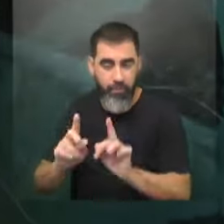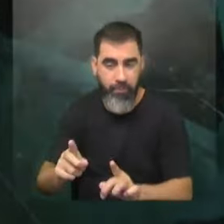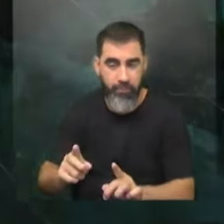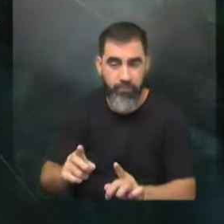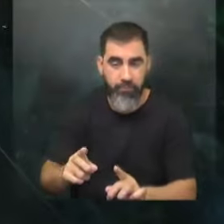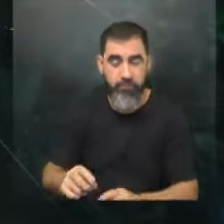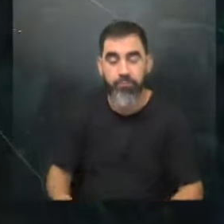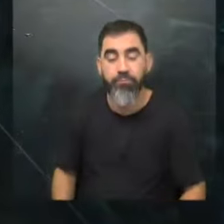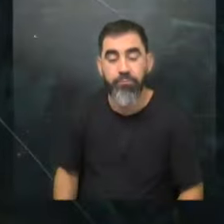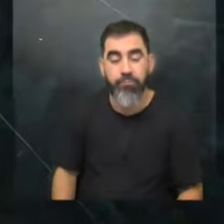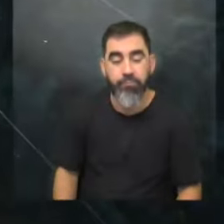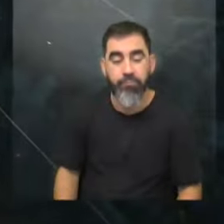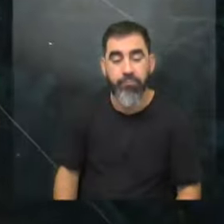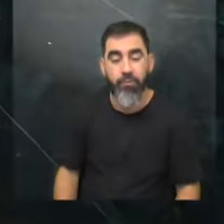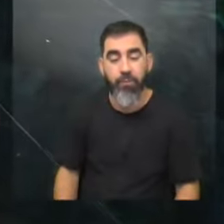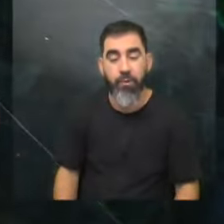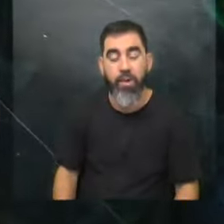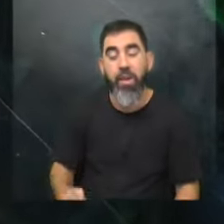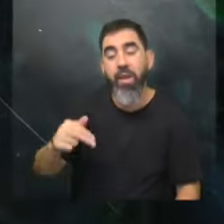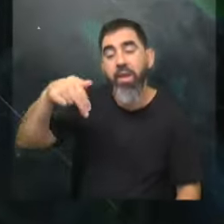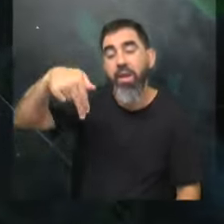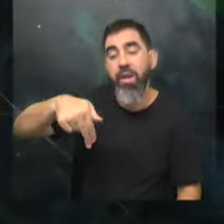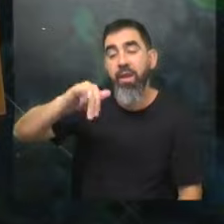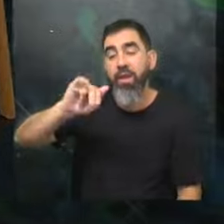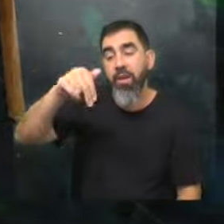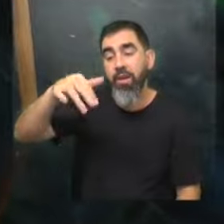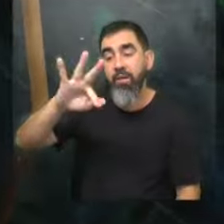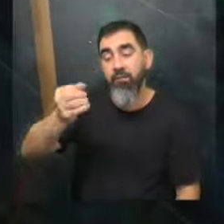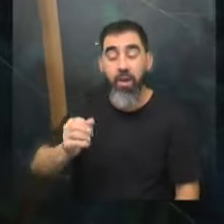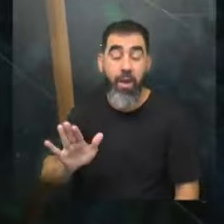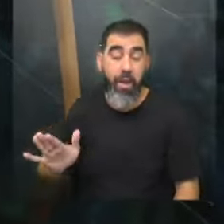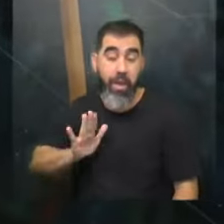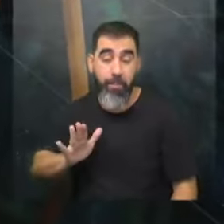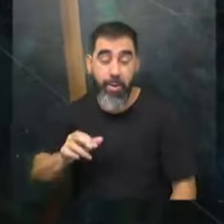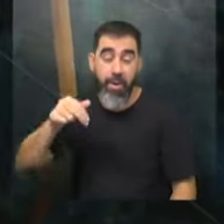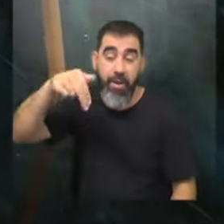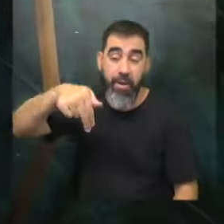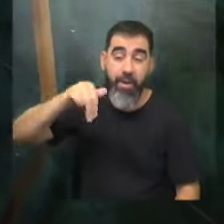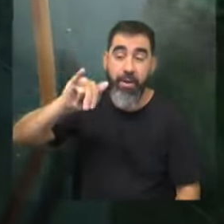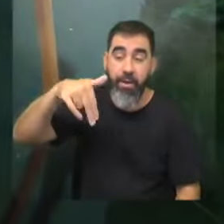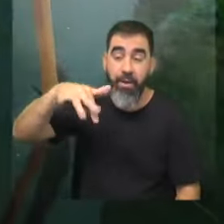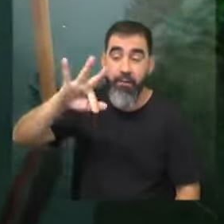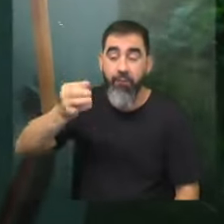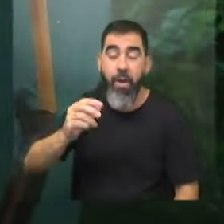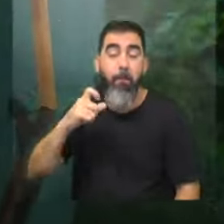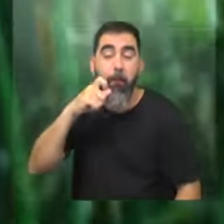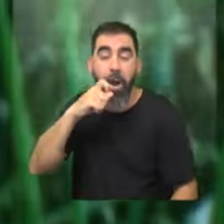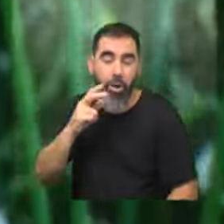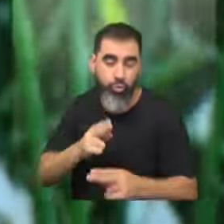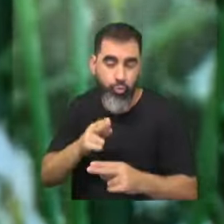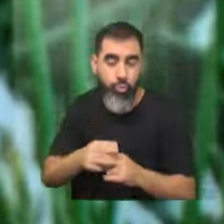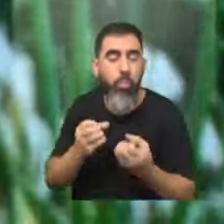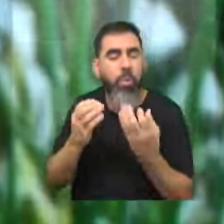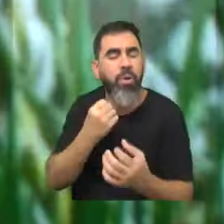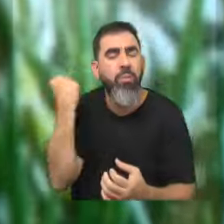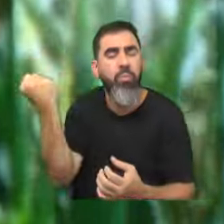llaman ninfas hembras y ninfas macho. Andrea, primero lo más básico, ¿por qué es importante